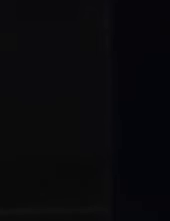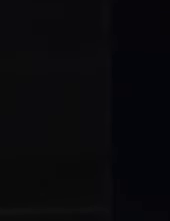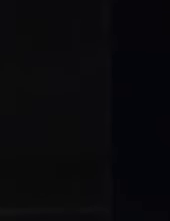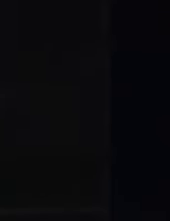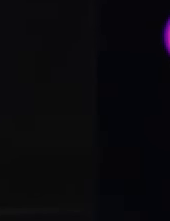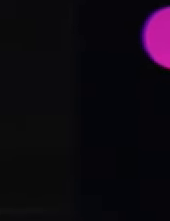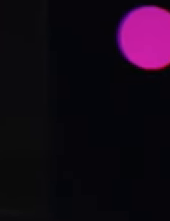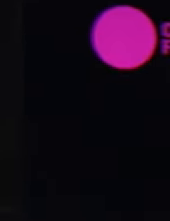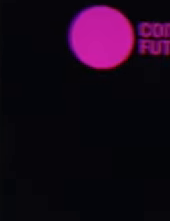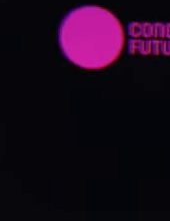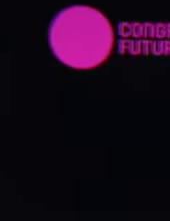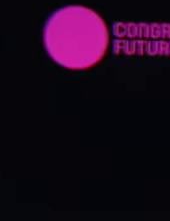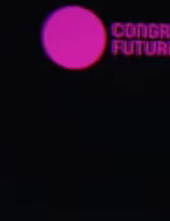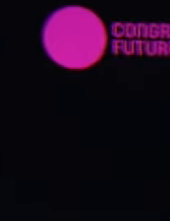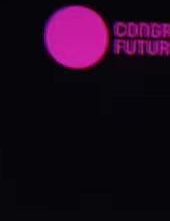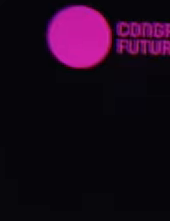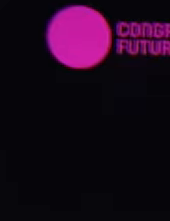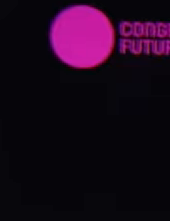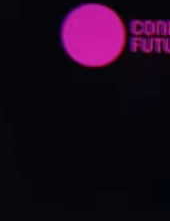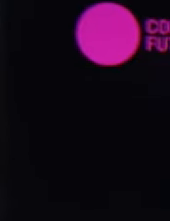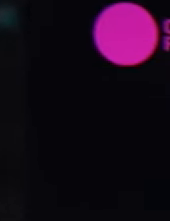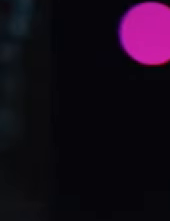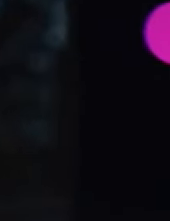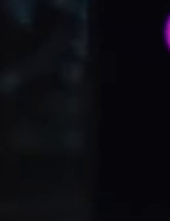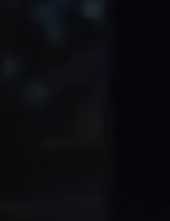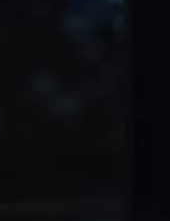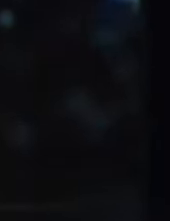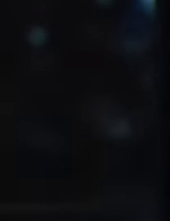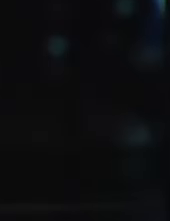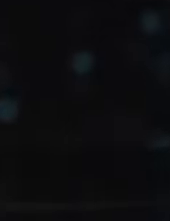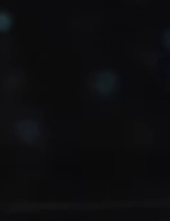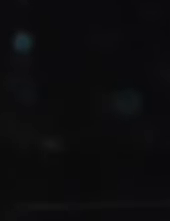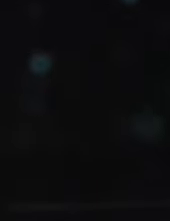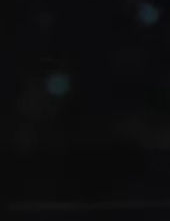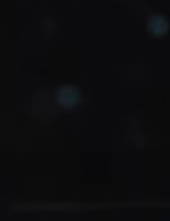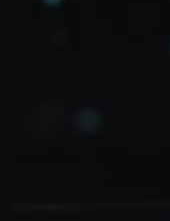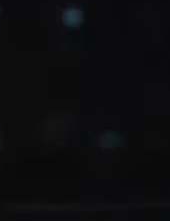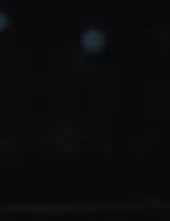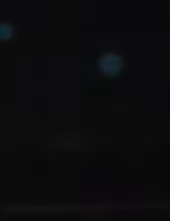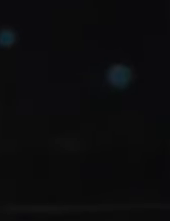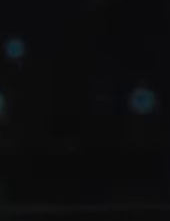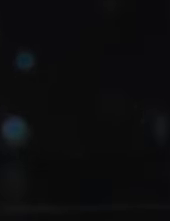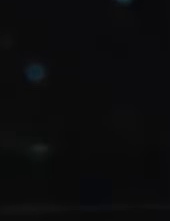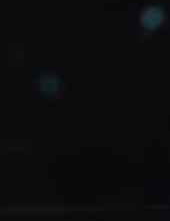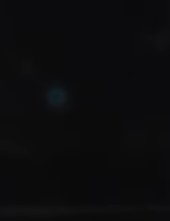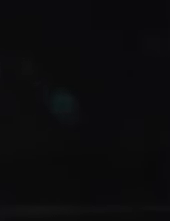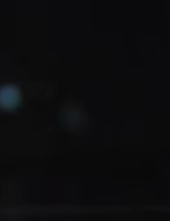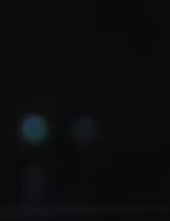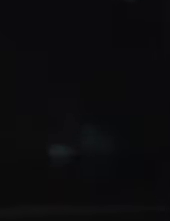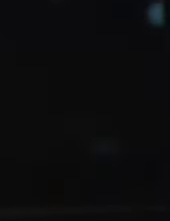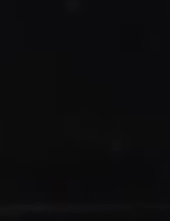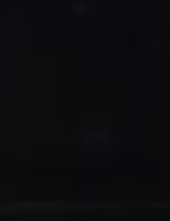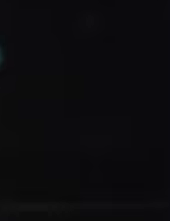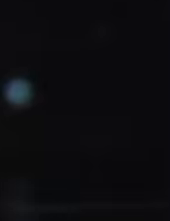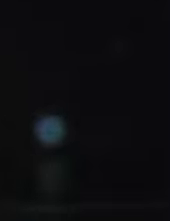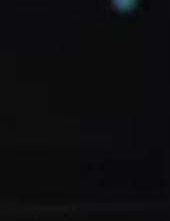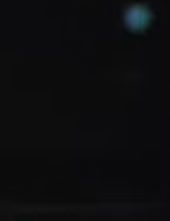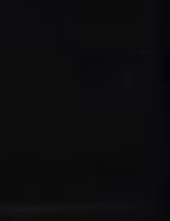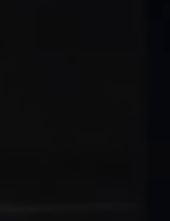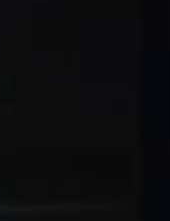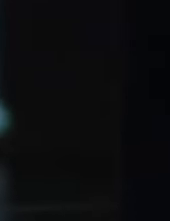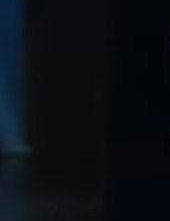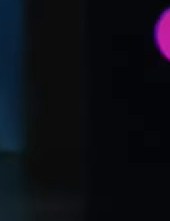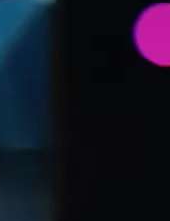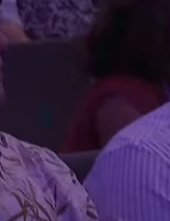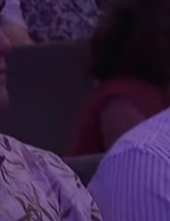en satania que es completamente creíble y que hace que no podamos distinguir entre lo que es real y lo que eso nos hace vulnerable